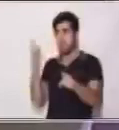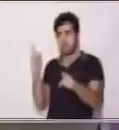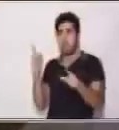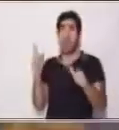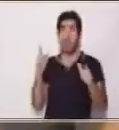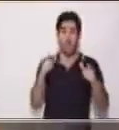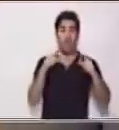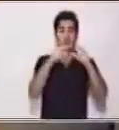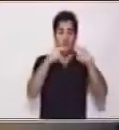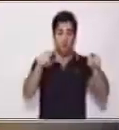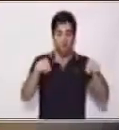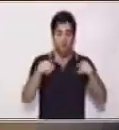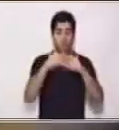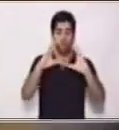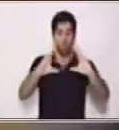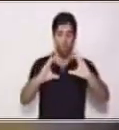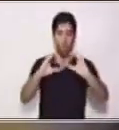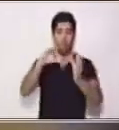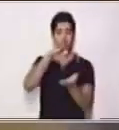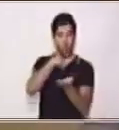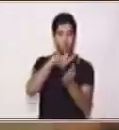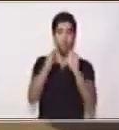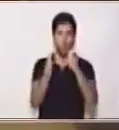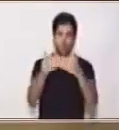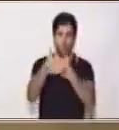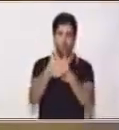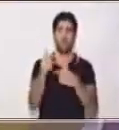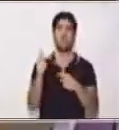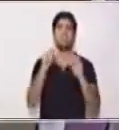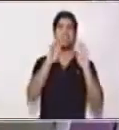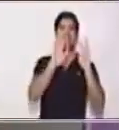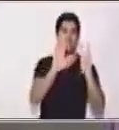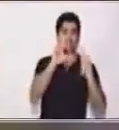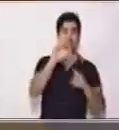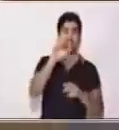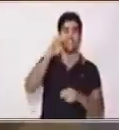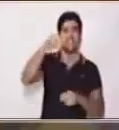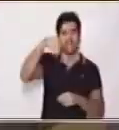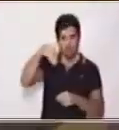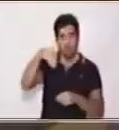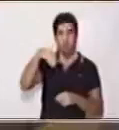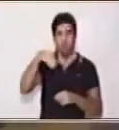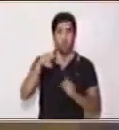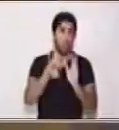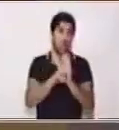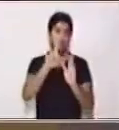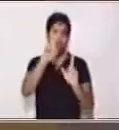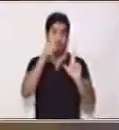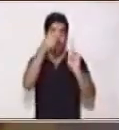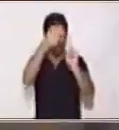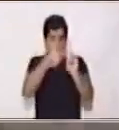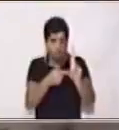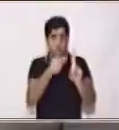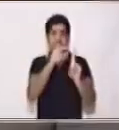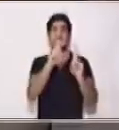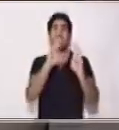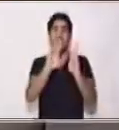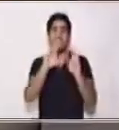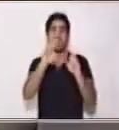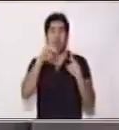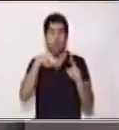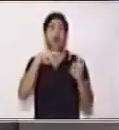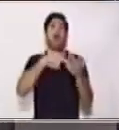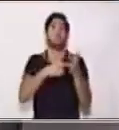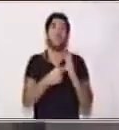de 7 centímetros de lado. Con una medida que nos den de uno de sus lados es suficiente para que